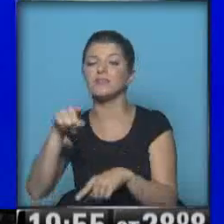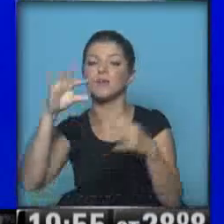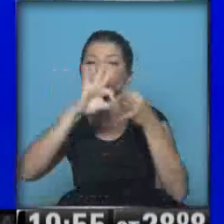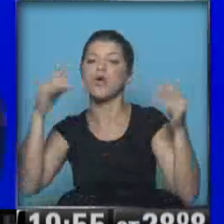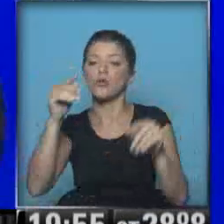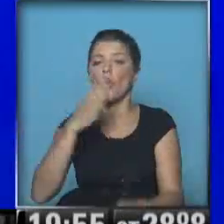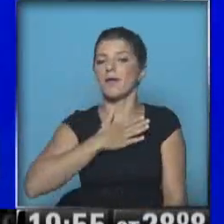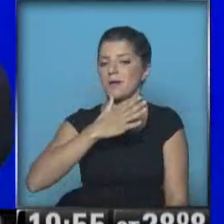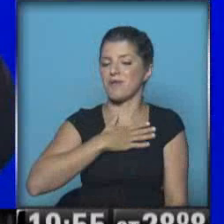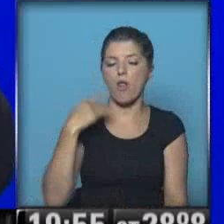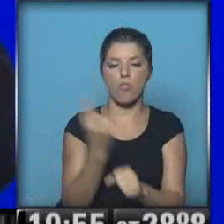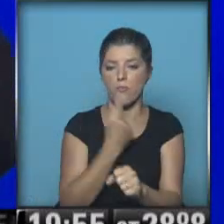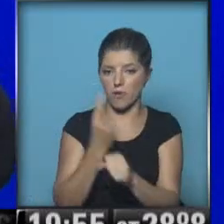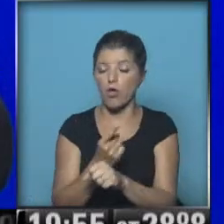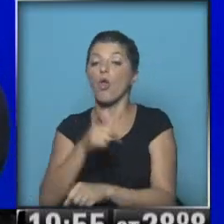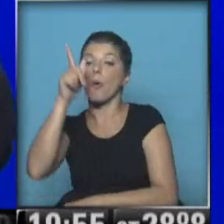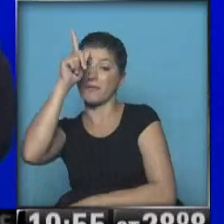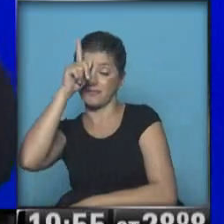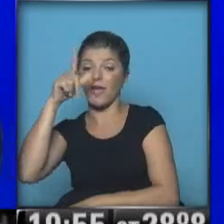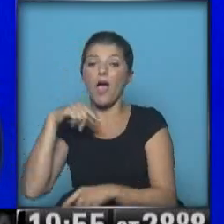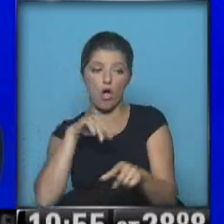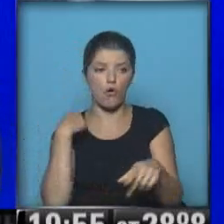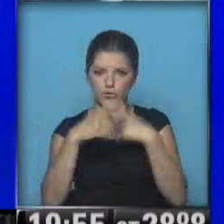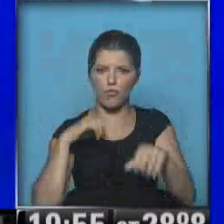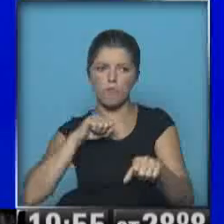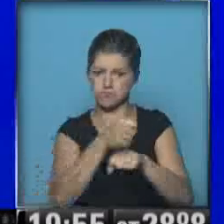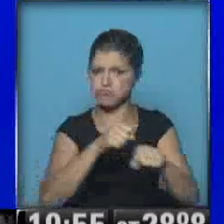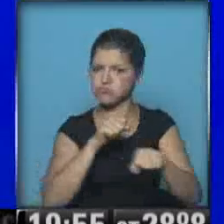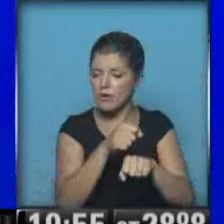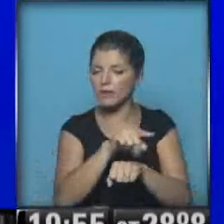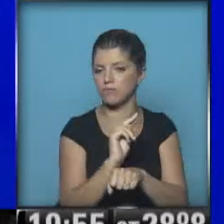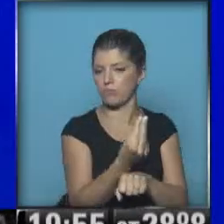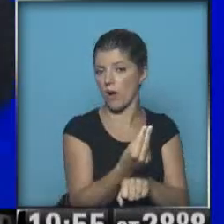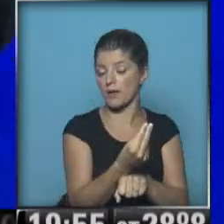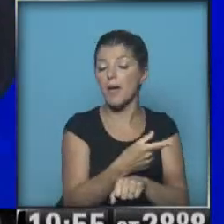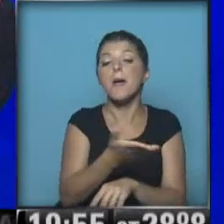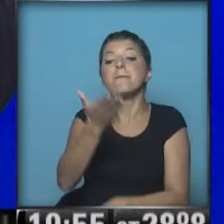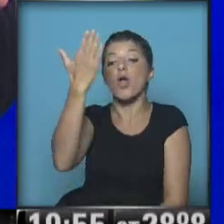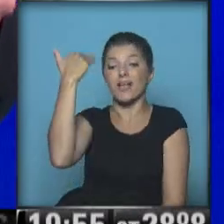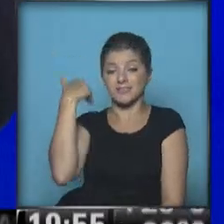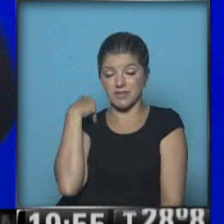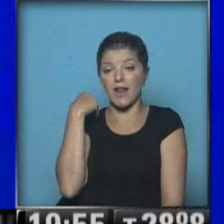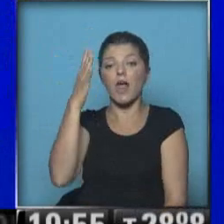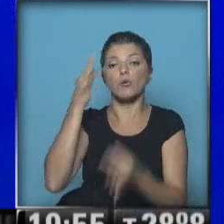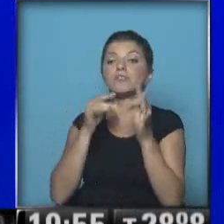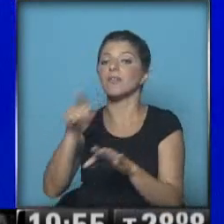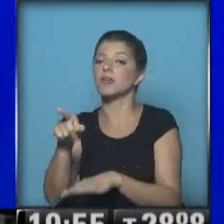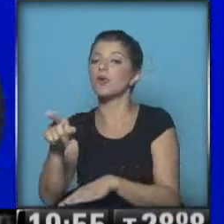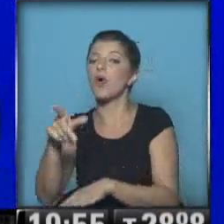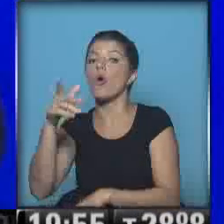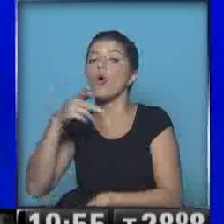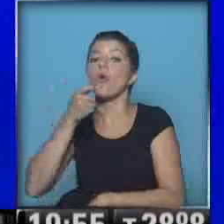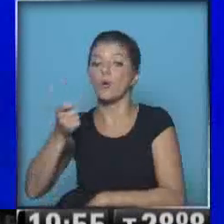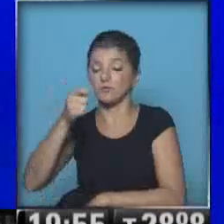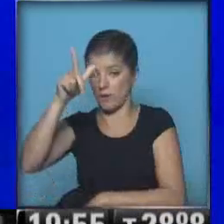puedo respirar. Los policías continúan, lo matan. ¿Por qué esto está de ayer? Porque ayer la justicia decidió no enjuiciar al policía